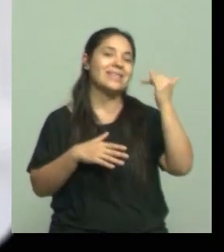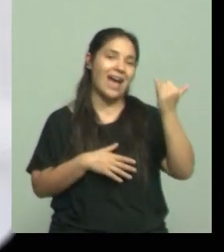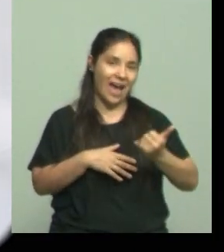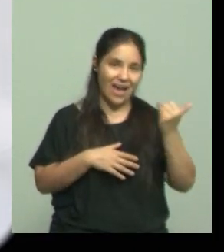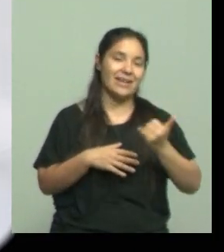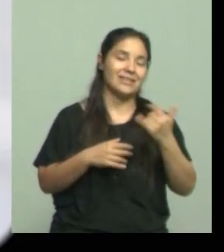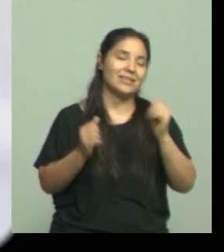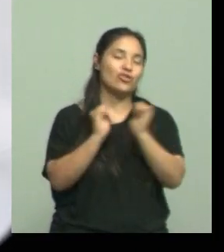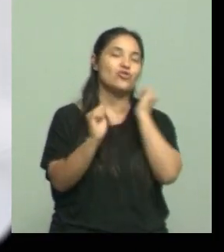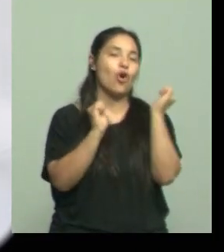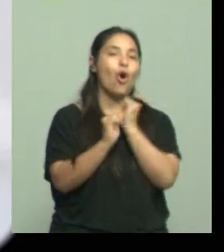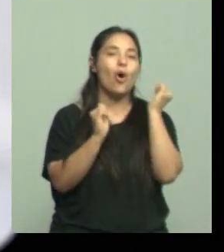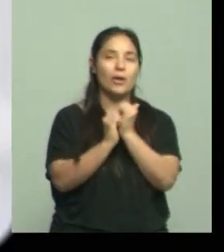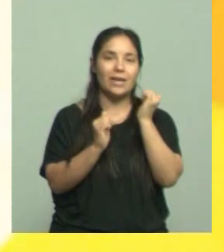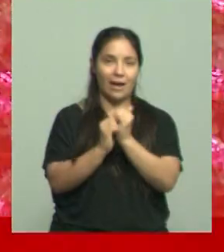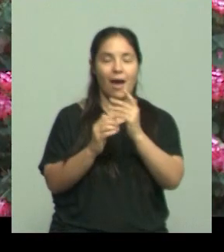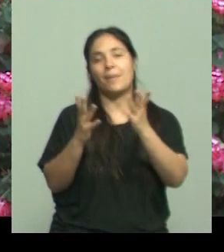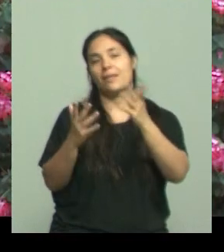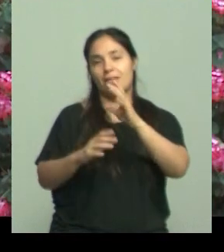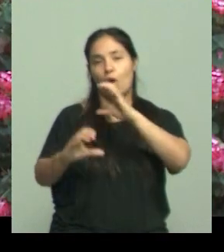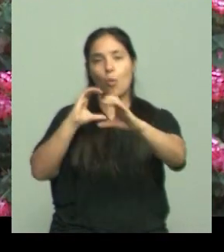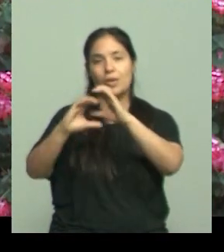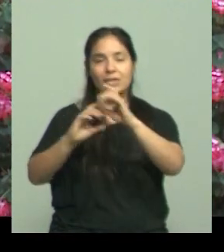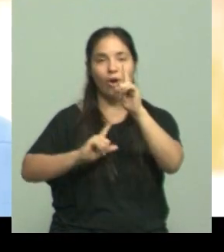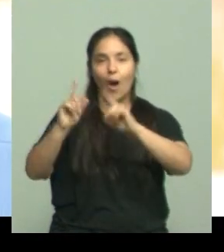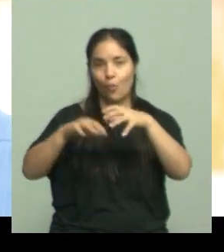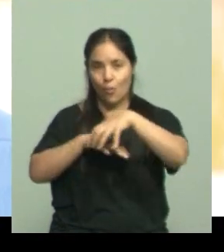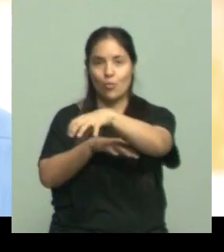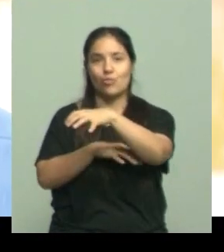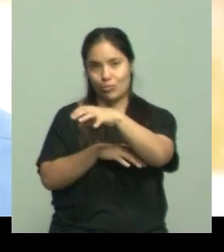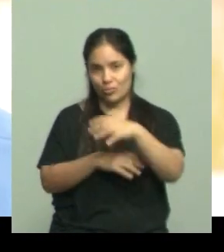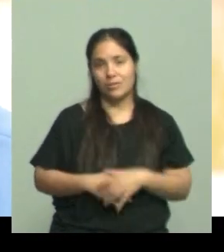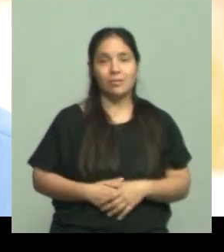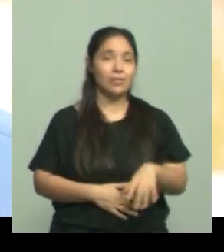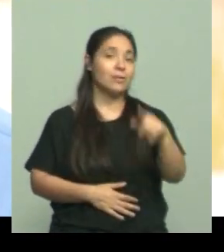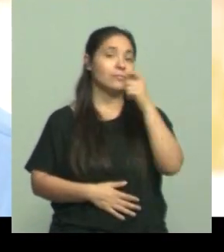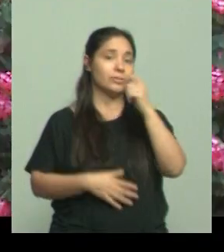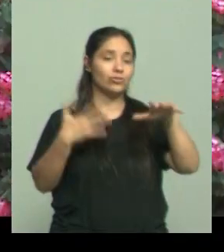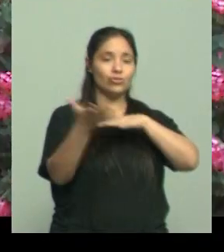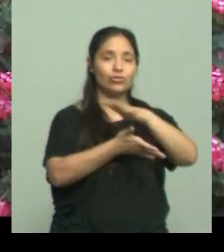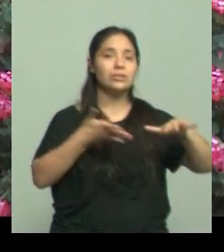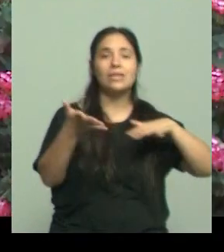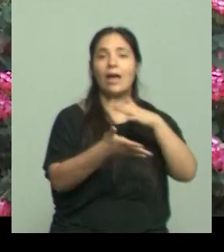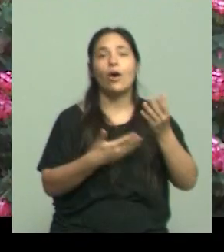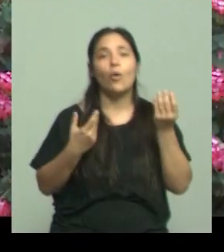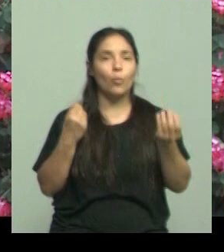medios que están históricamente concentrados. ¿Y este predominio en relación con la sociedad, desde tu perspectiva, cómo